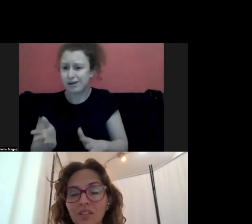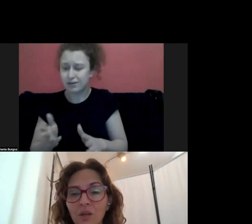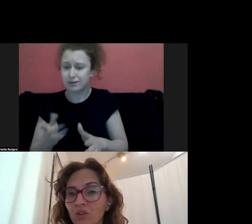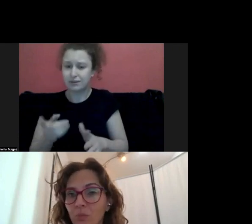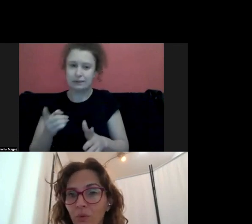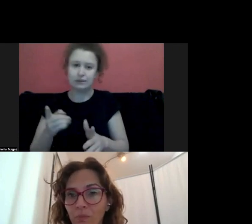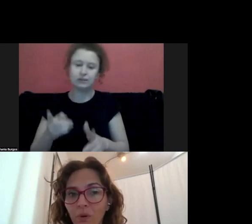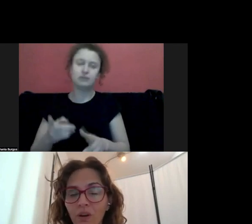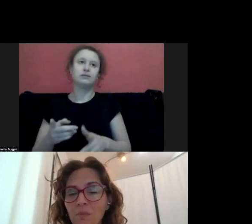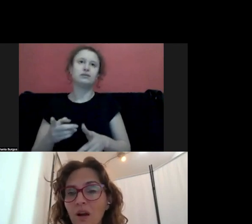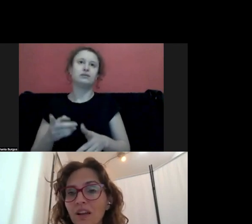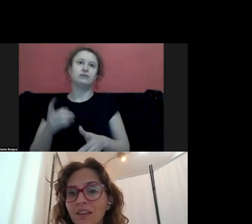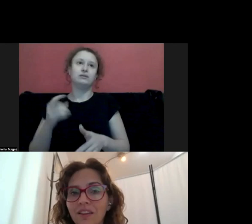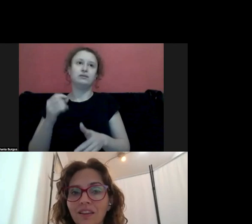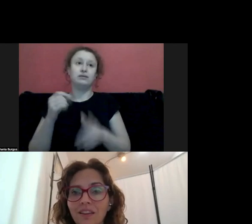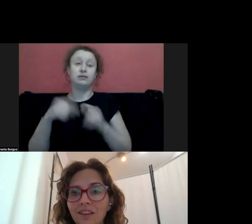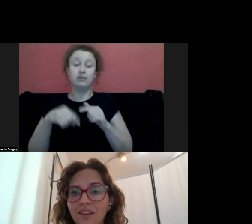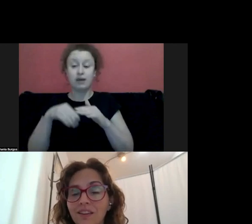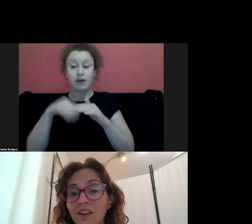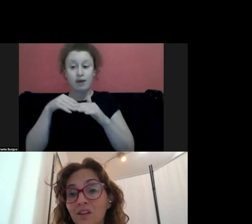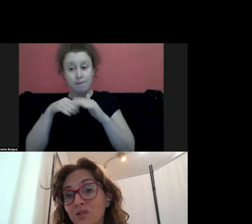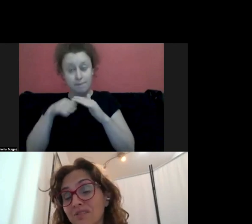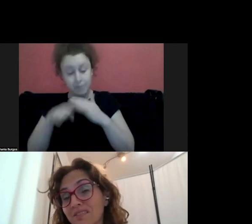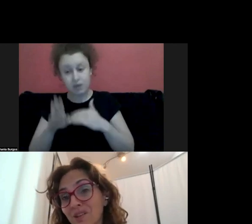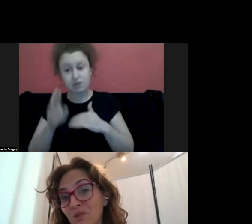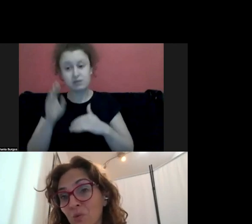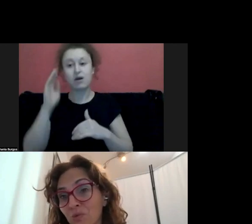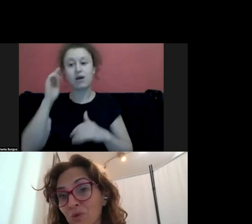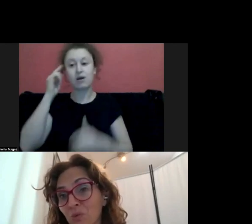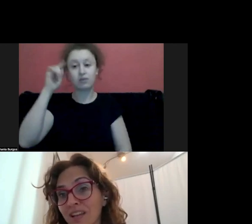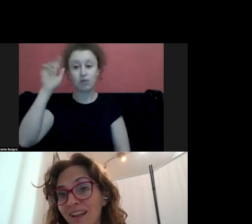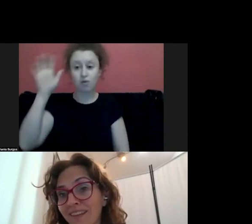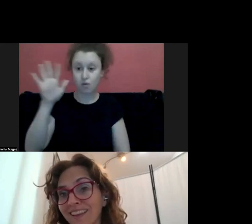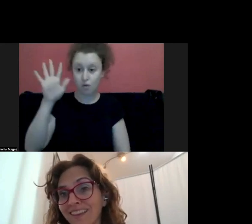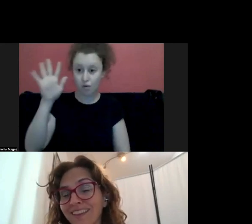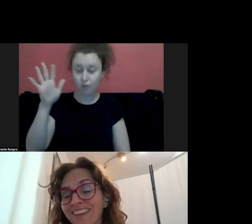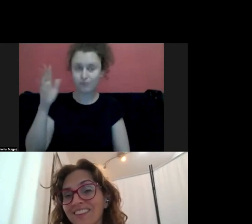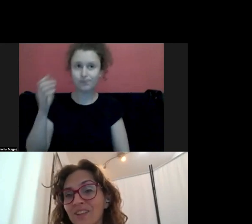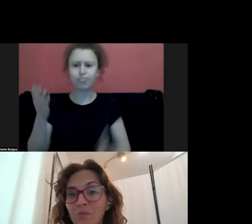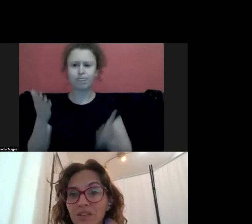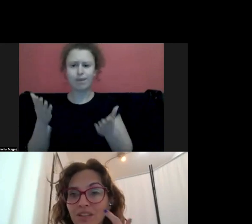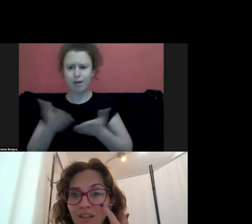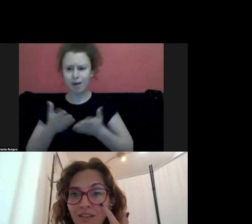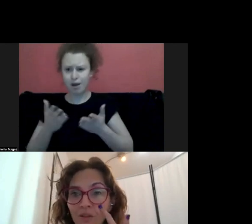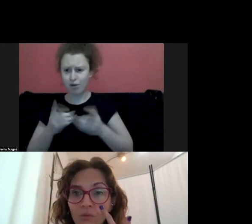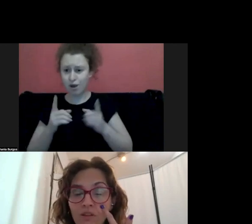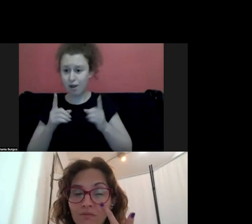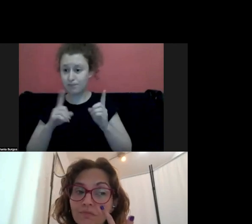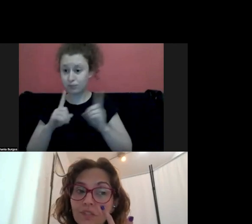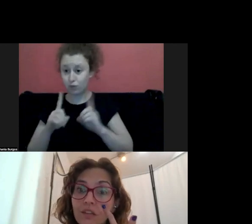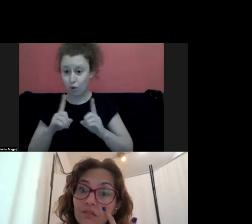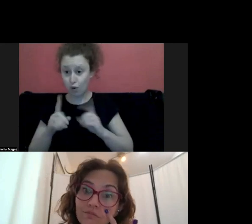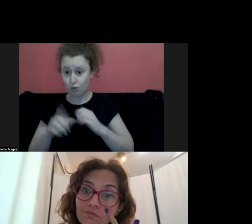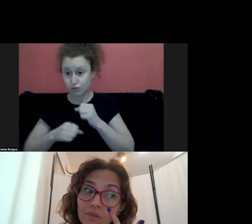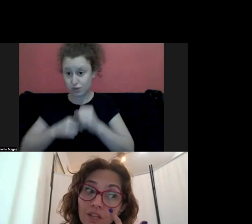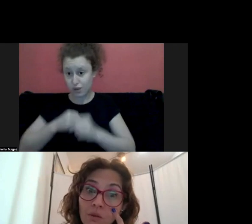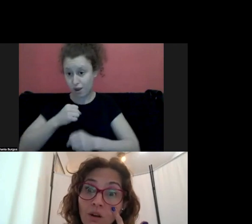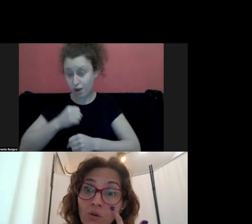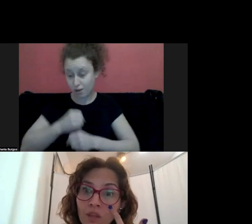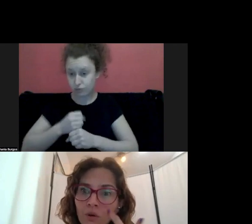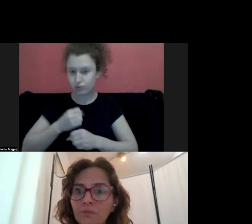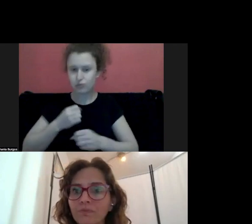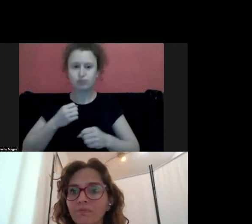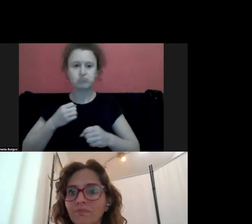autismo sin ningún tipo de problema y es su vigilante. Siempre está diciéndome que